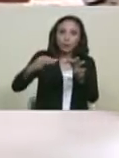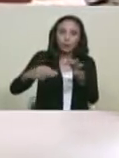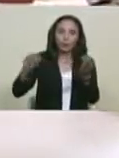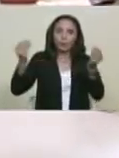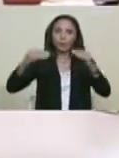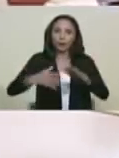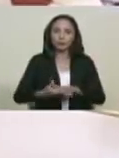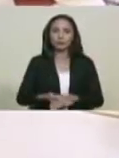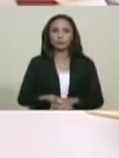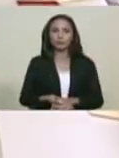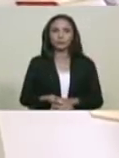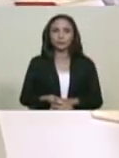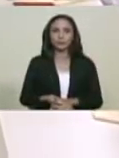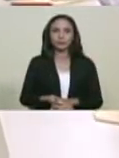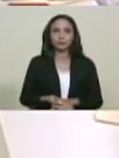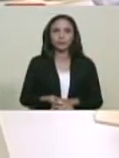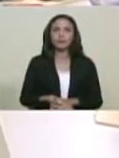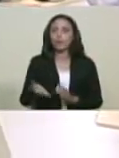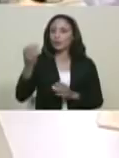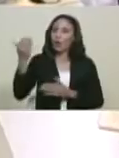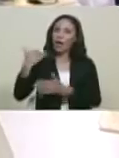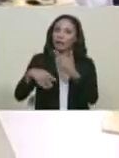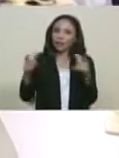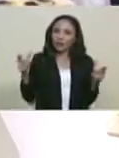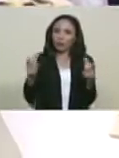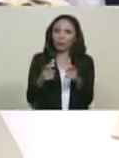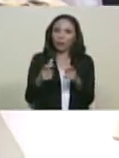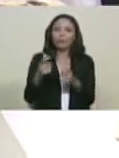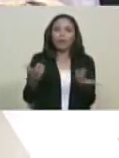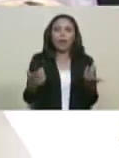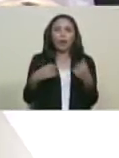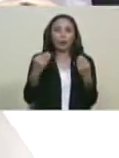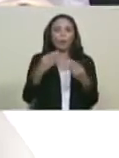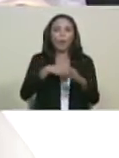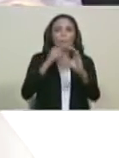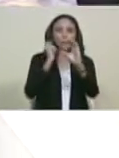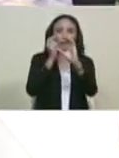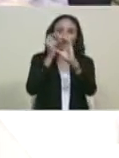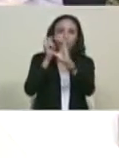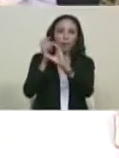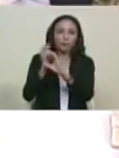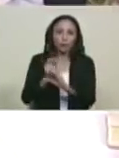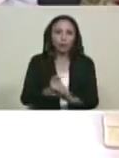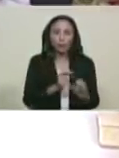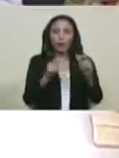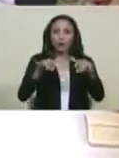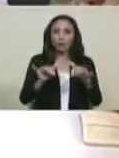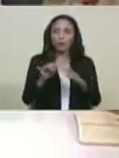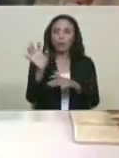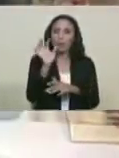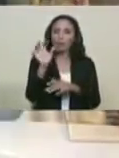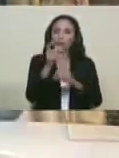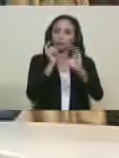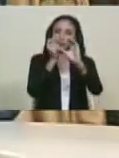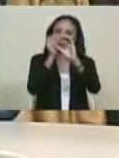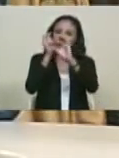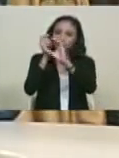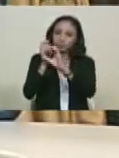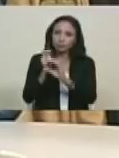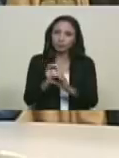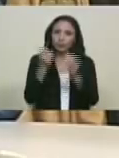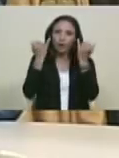tomar con fuerza como lo decía en privado todo el tema de la minería nacional grande minería